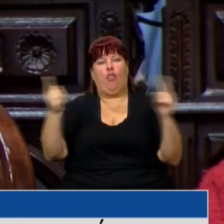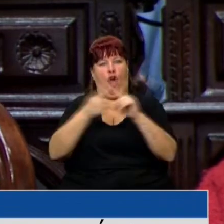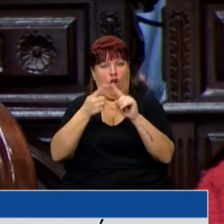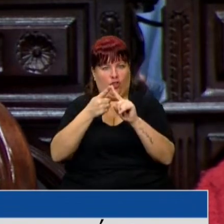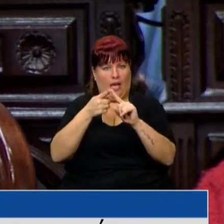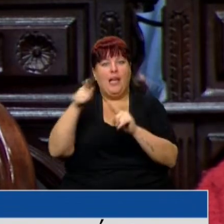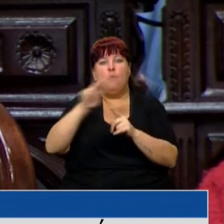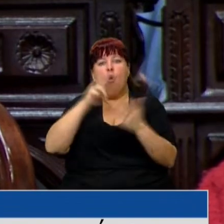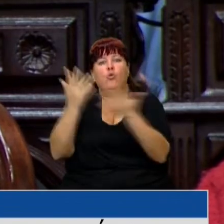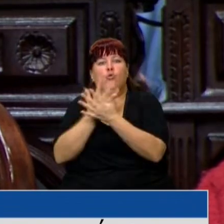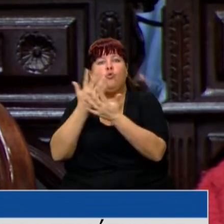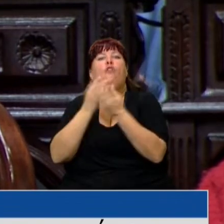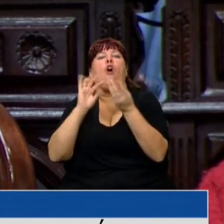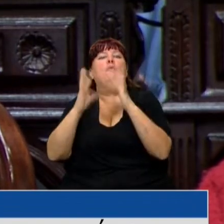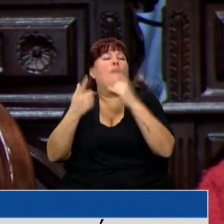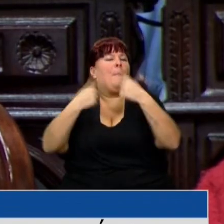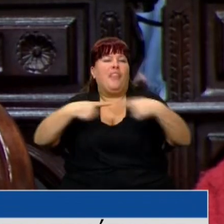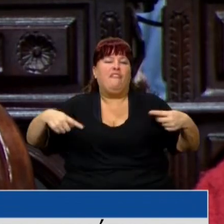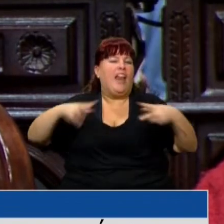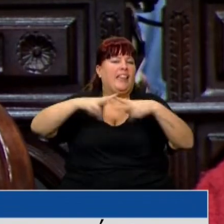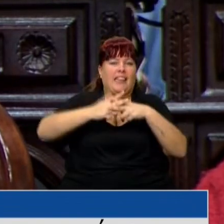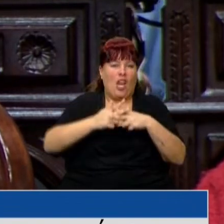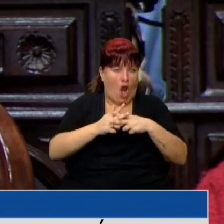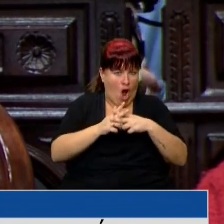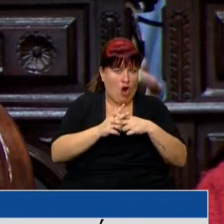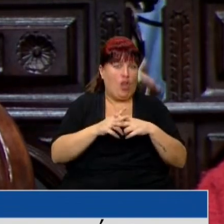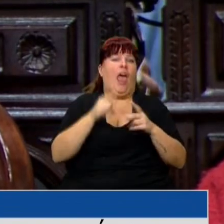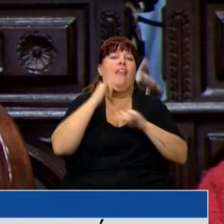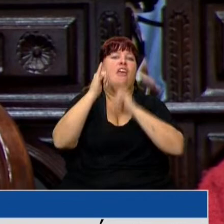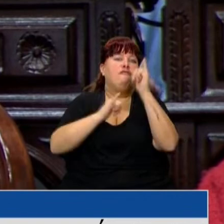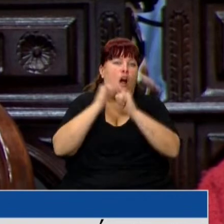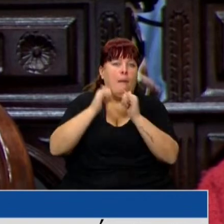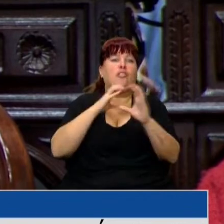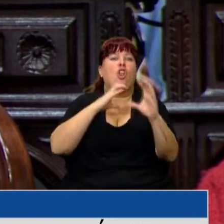que padece violencia por intermedio de cualquier tecnología